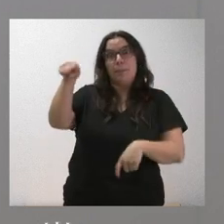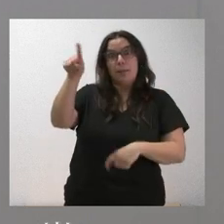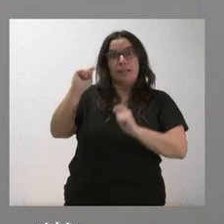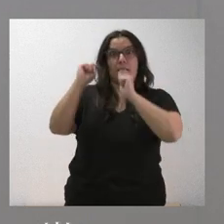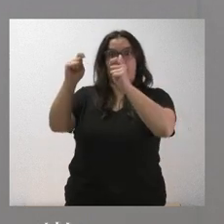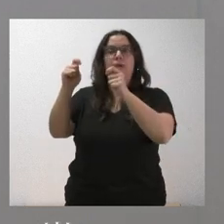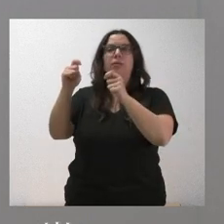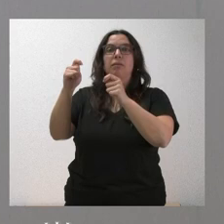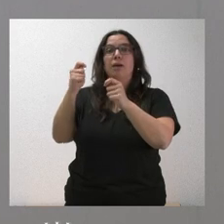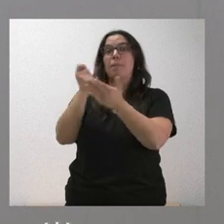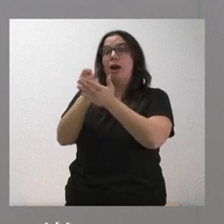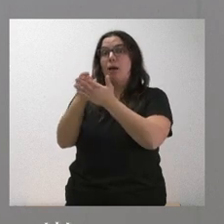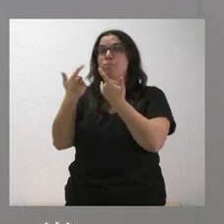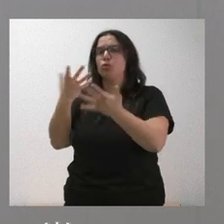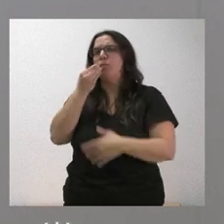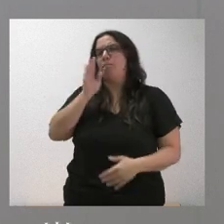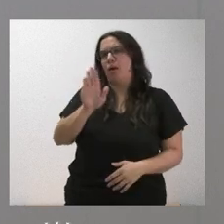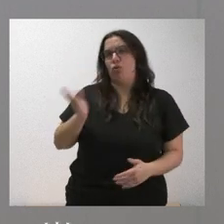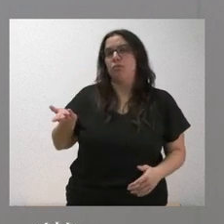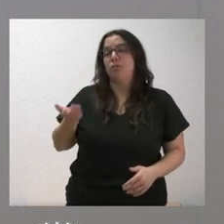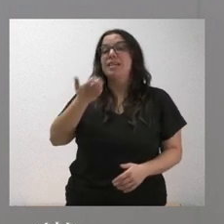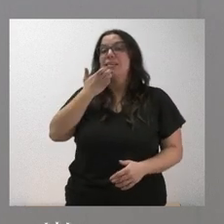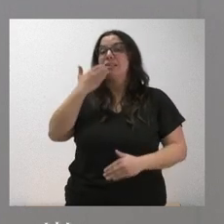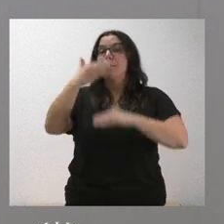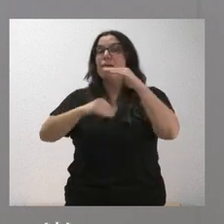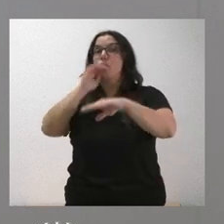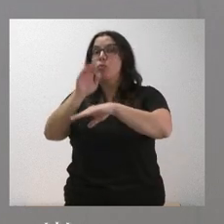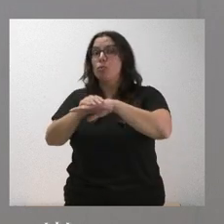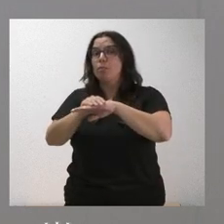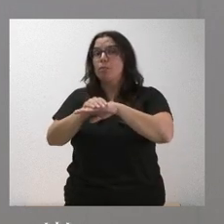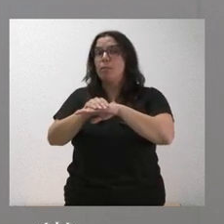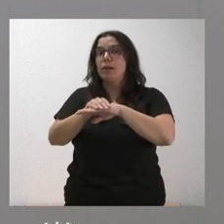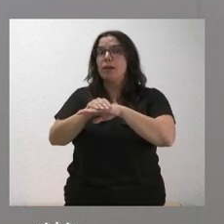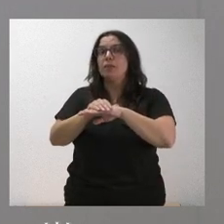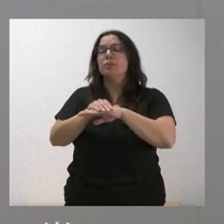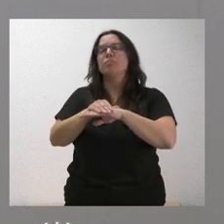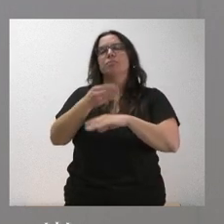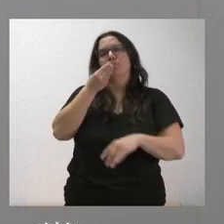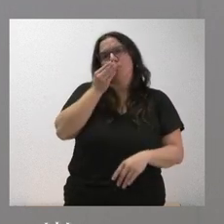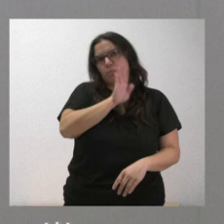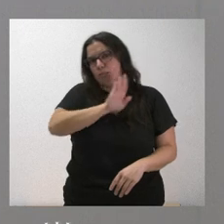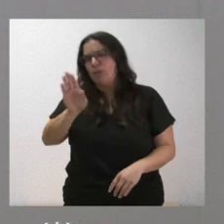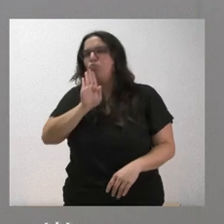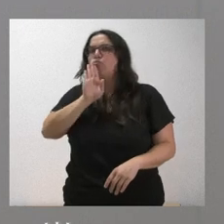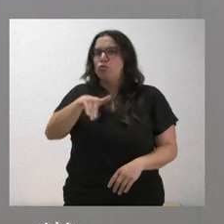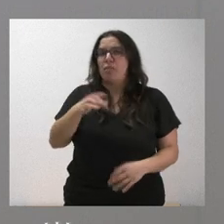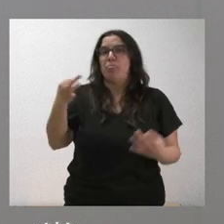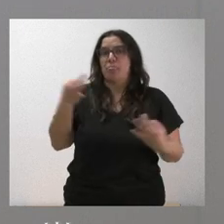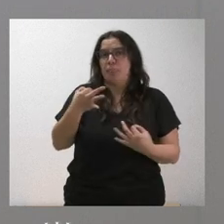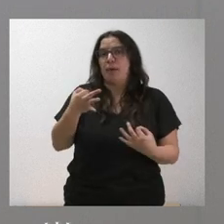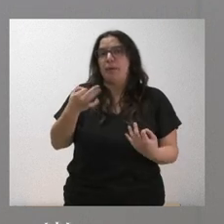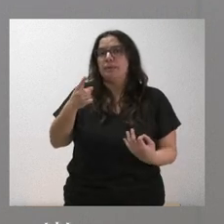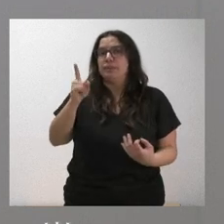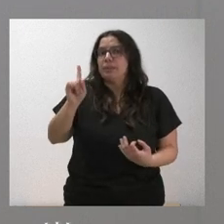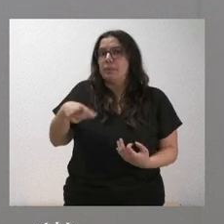cuanto antes pague mucho mejor y si lo hace en plazo esto es no solamente lo deseable sino lo conveniente desde el punto de vista